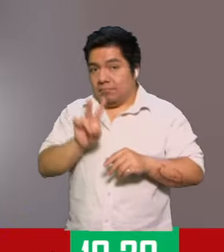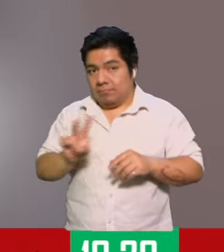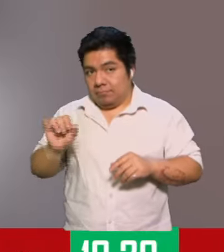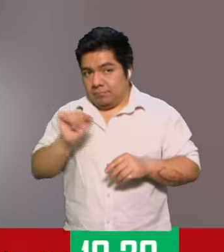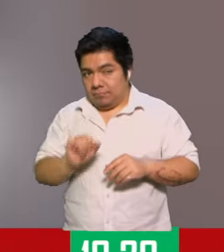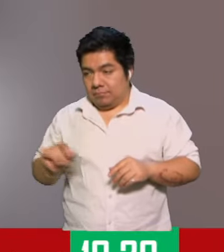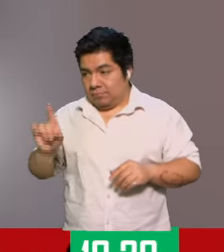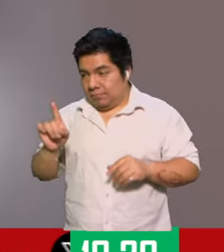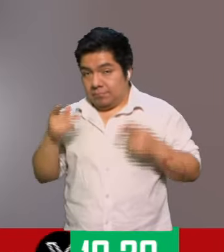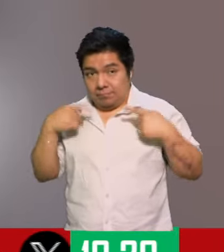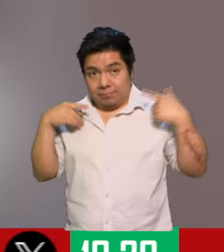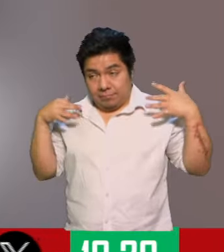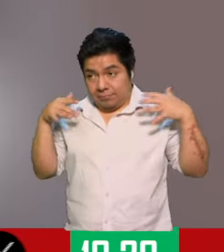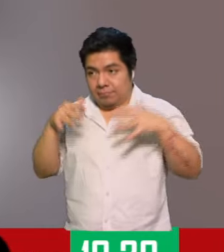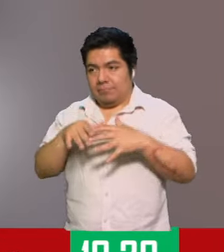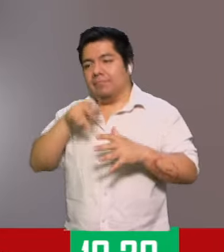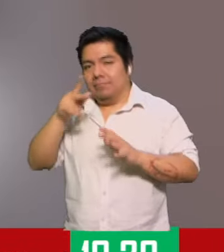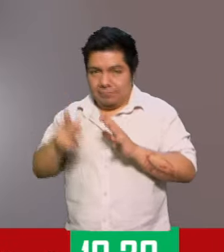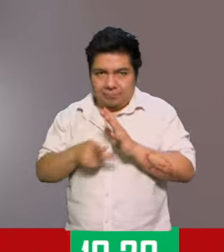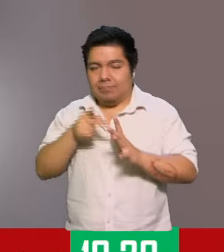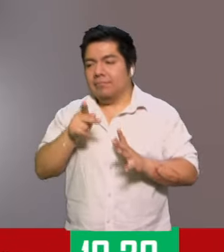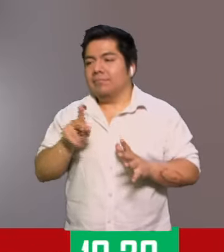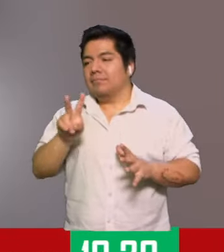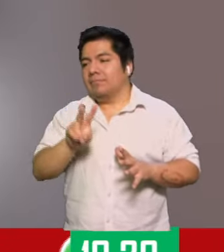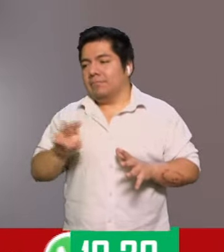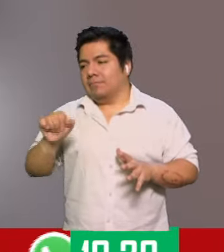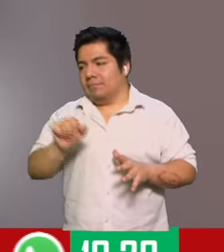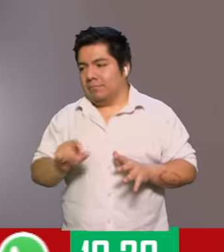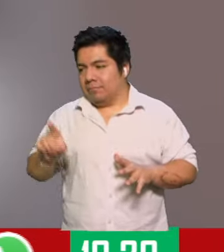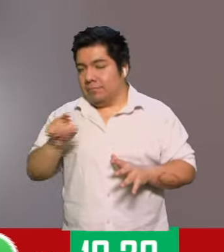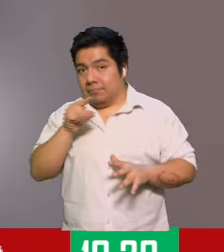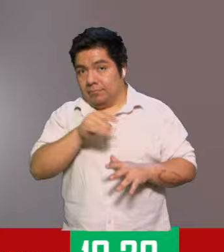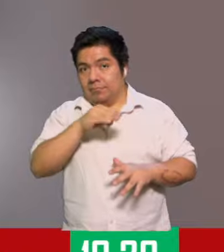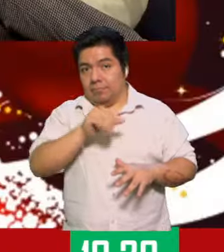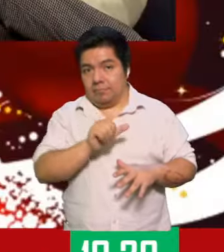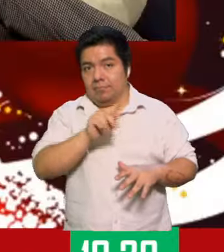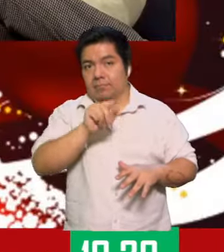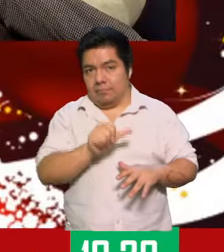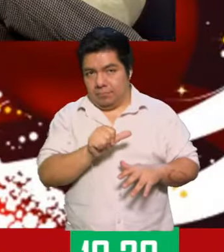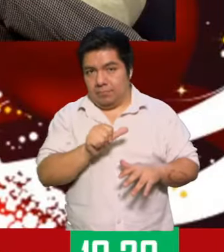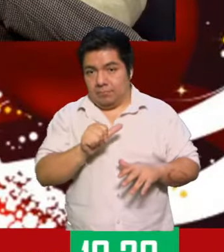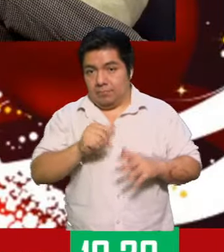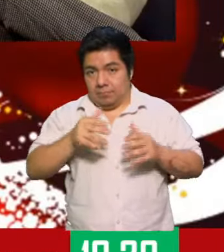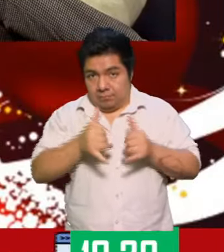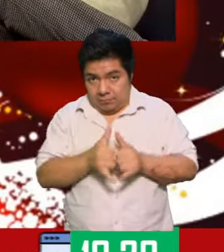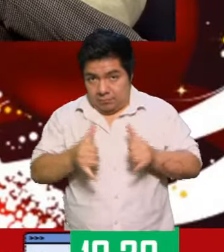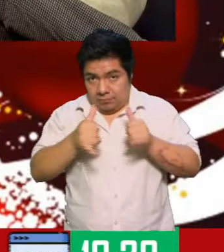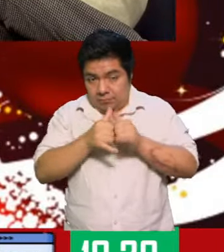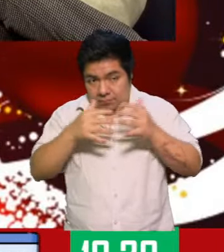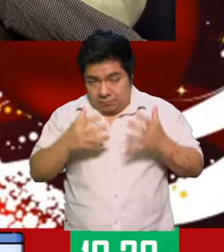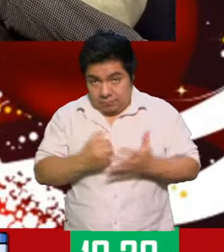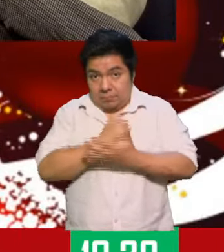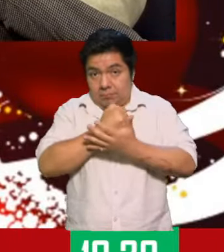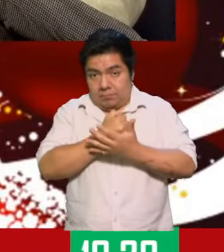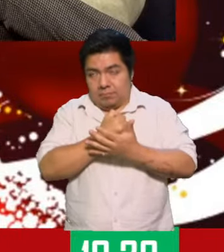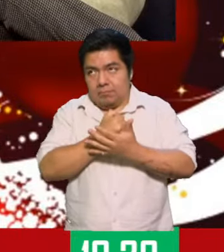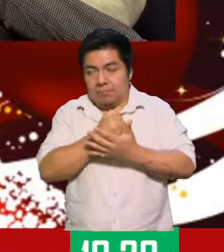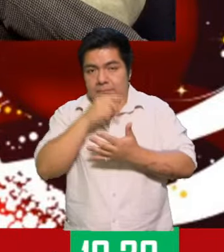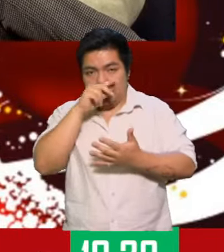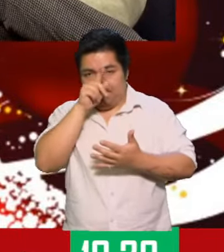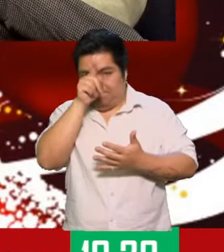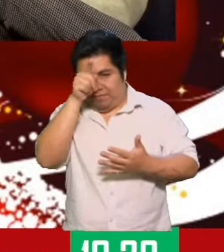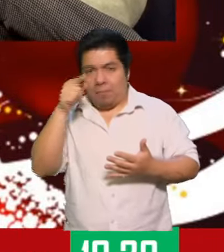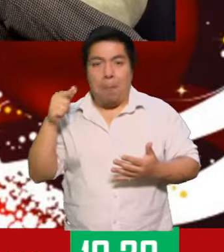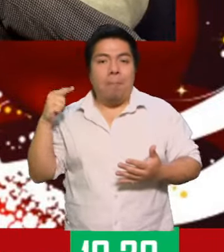vaya gente para que lo abran otro fin de semana con esta película Marta se llevó su digamos su premio póstumo premio Pues el premio este bueno el de